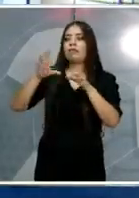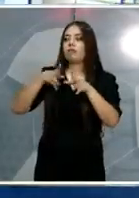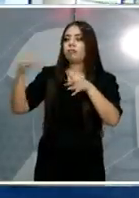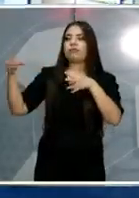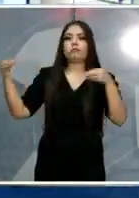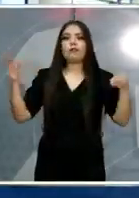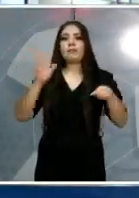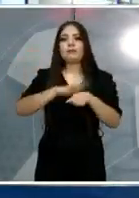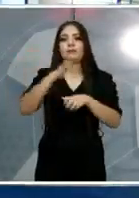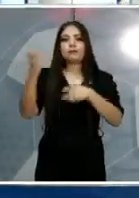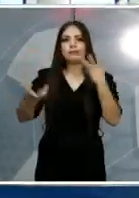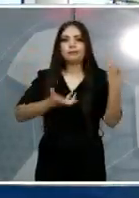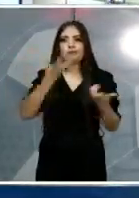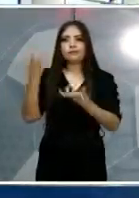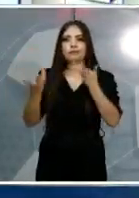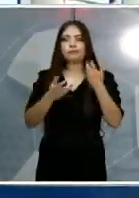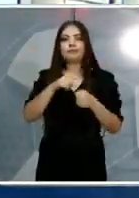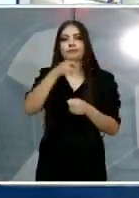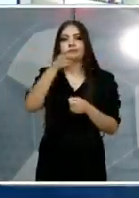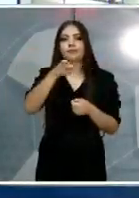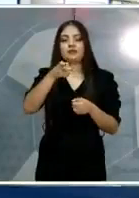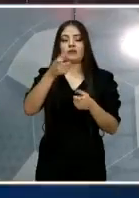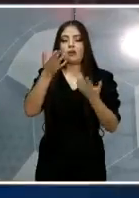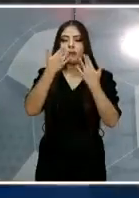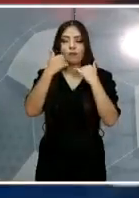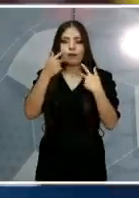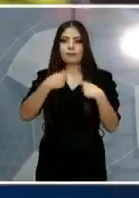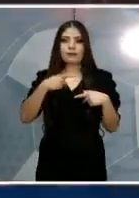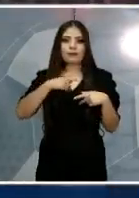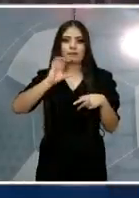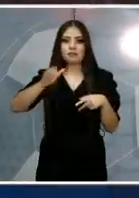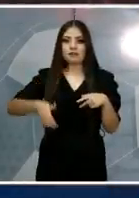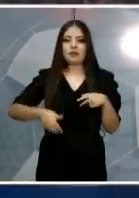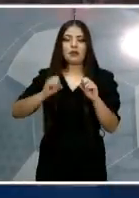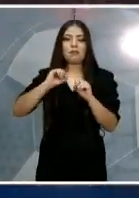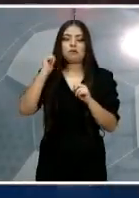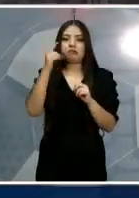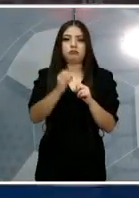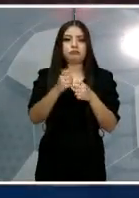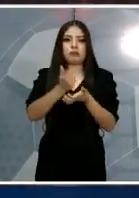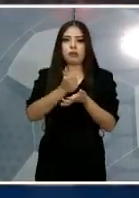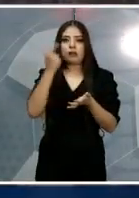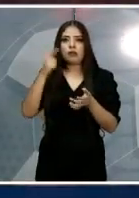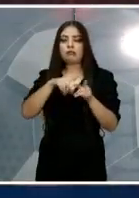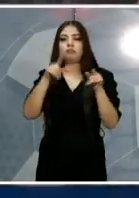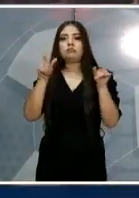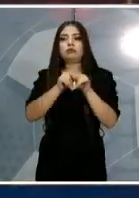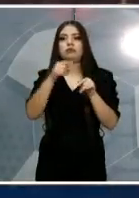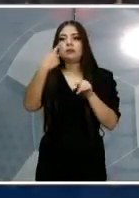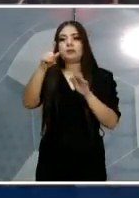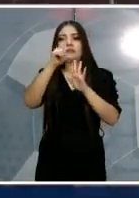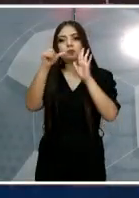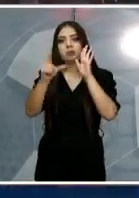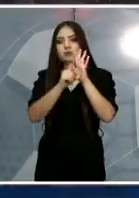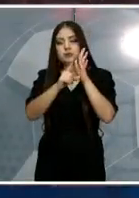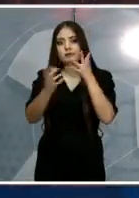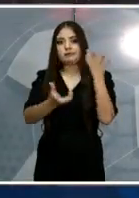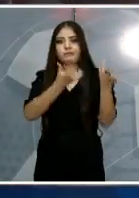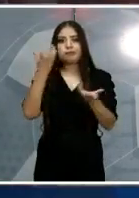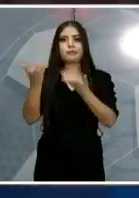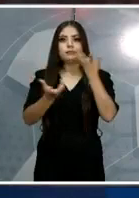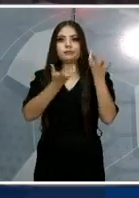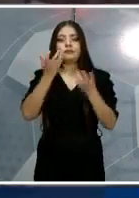las autoridades, no hubo personas lesionadas o intoxicadas, únicamente hubo daños materiales. Y por último, indicaron que